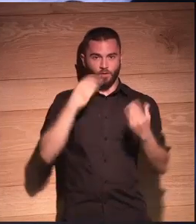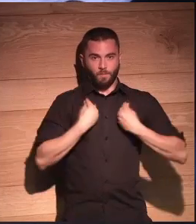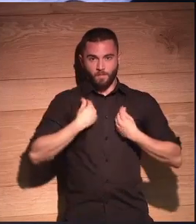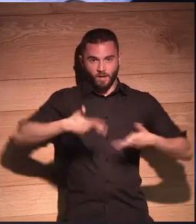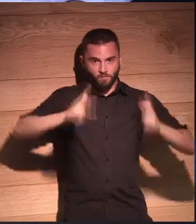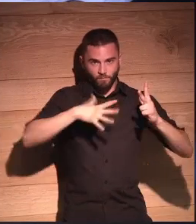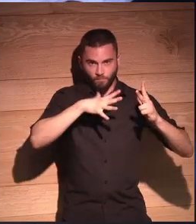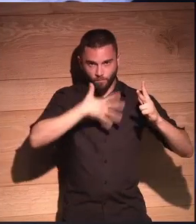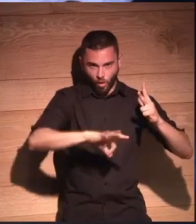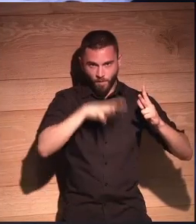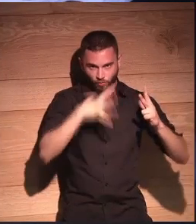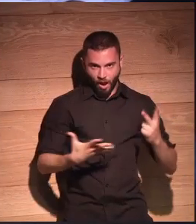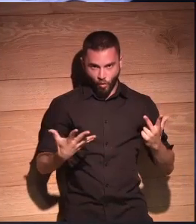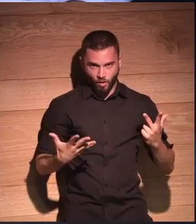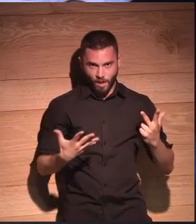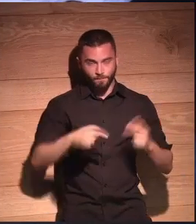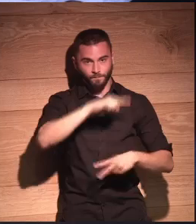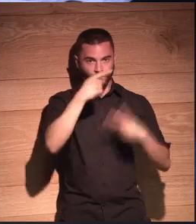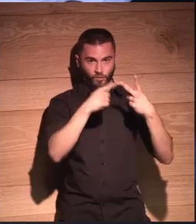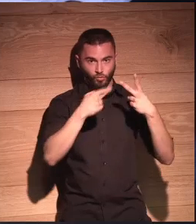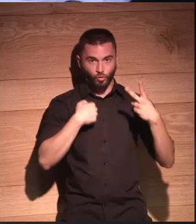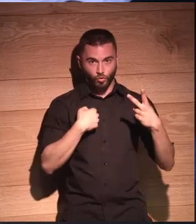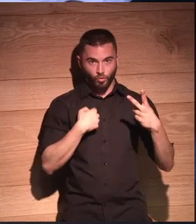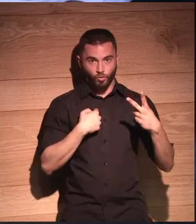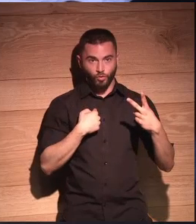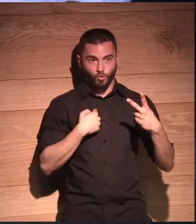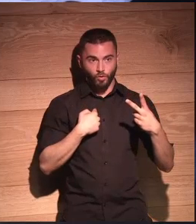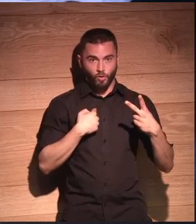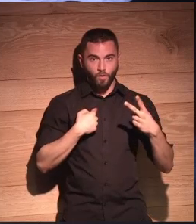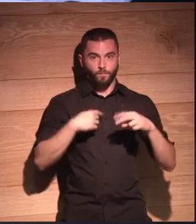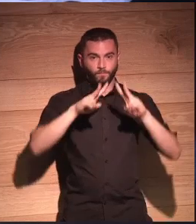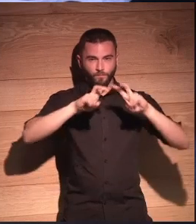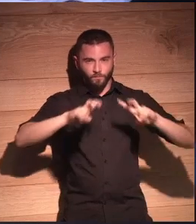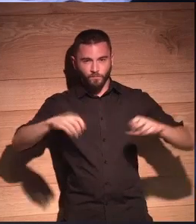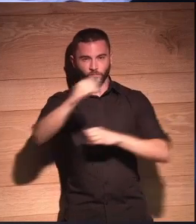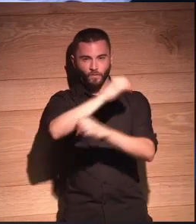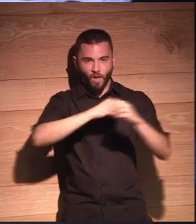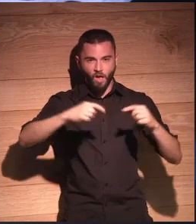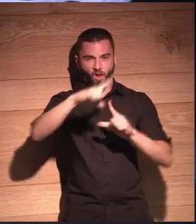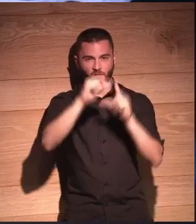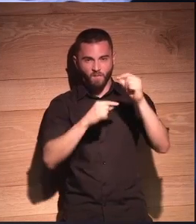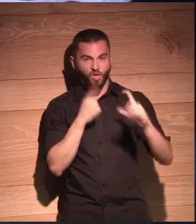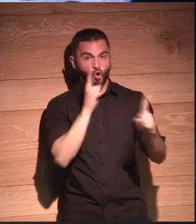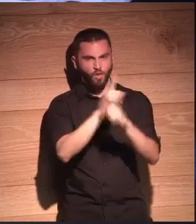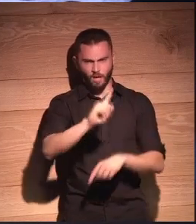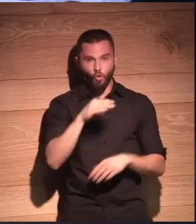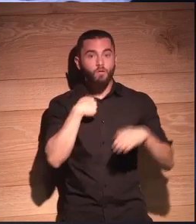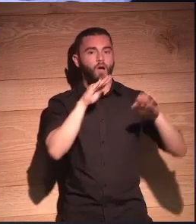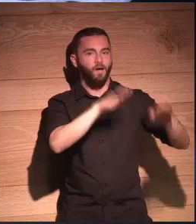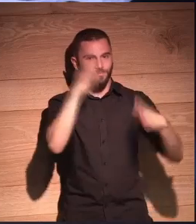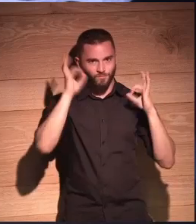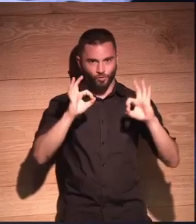Y segundo, el hecho, o sea, yo no estoy en contra de la exploración espacial, estoy a favor, obviamente,